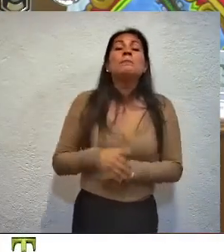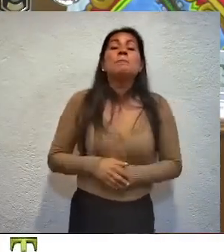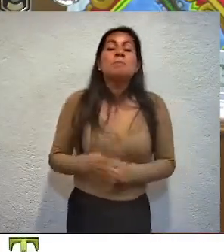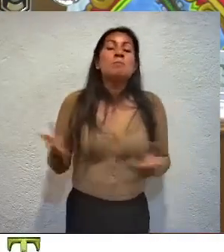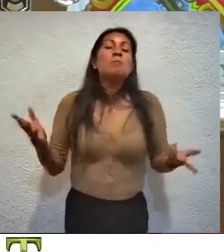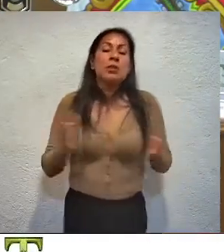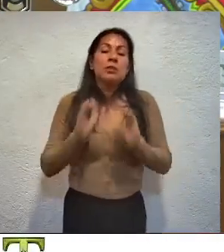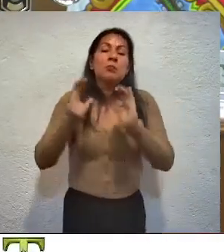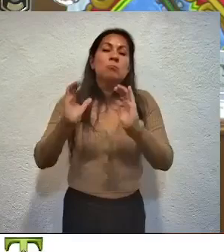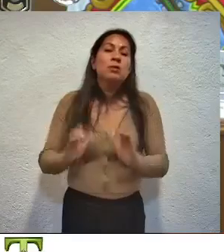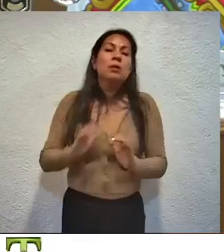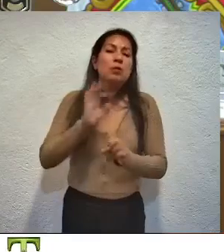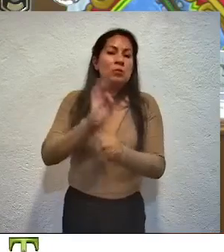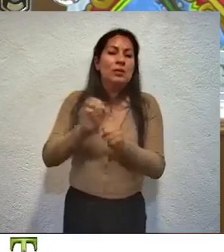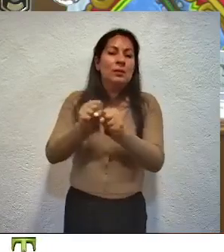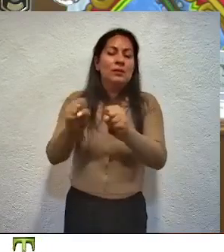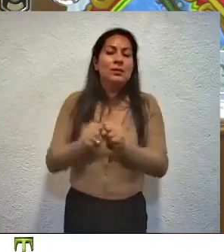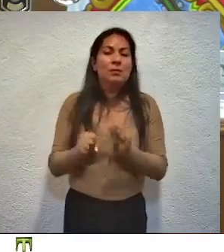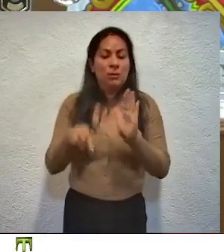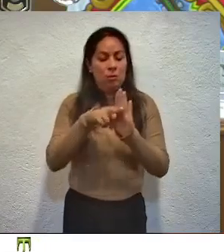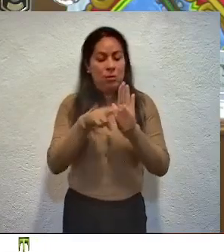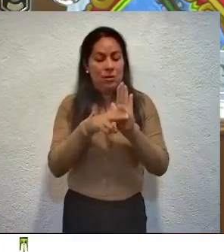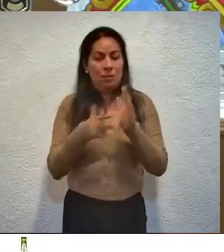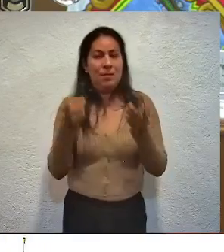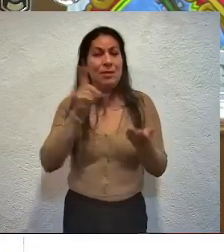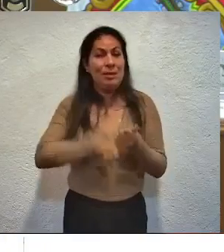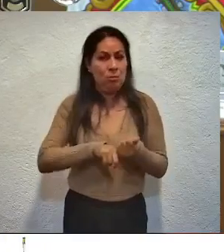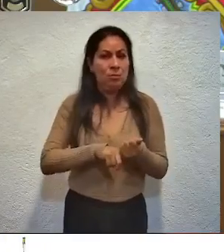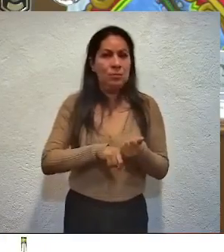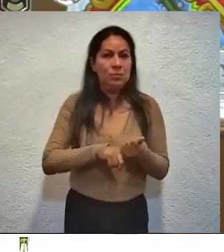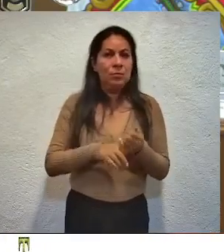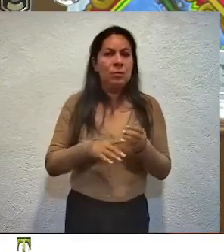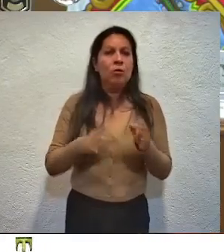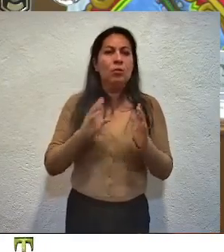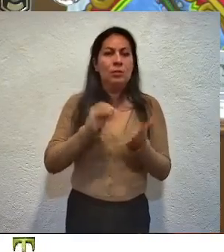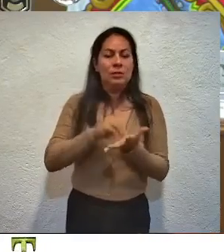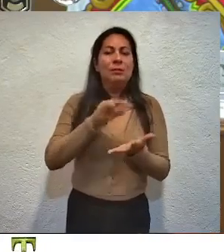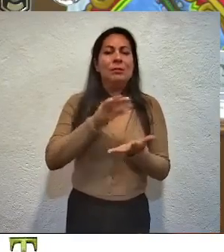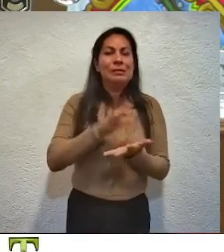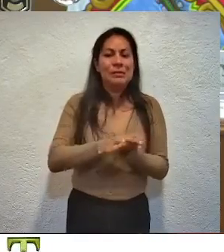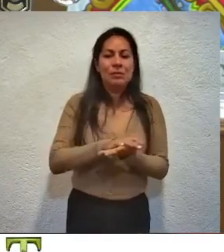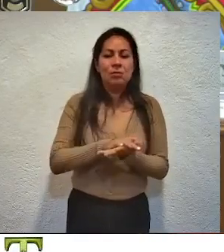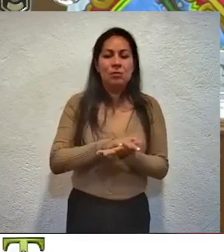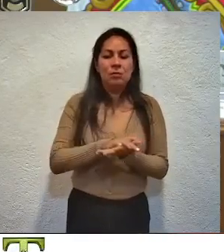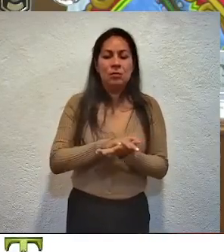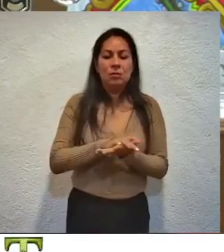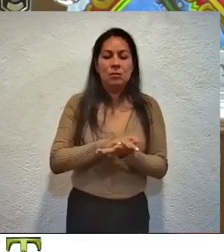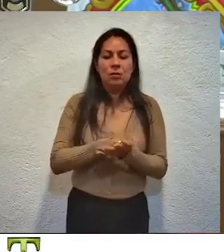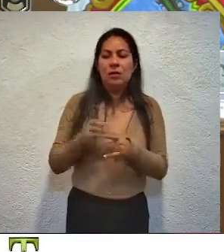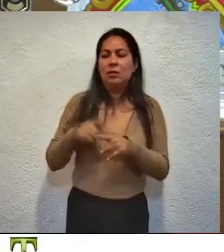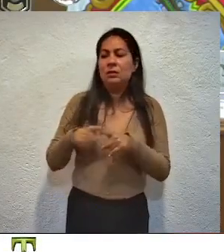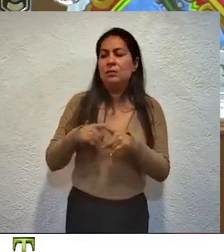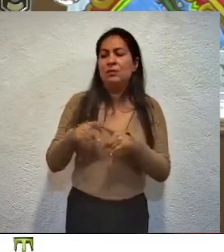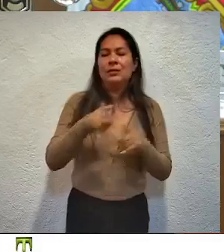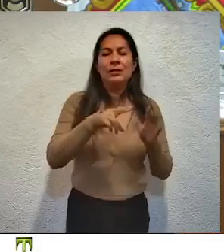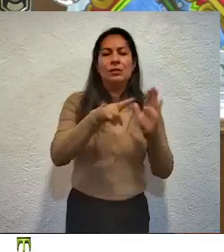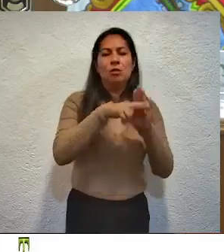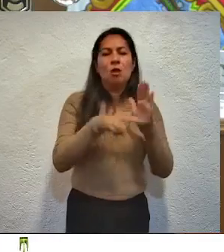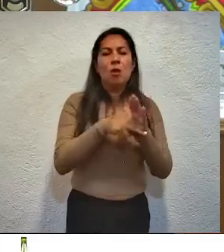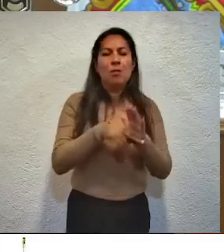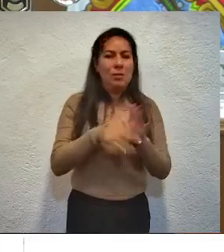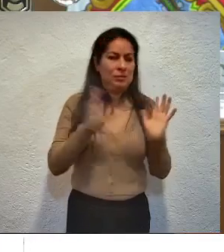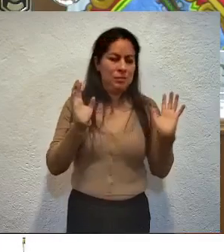implican salvaguardar y proteger el sistema normativo interno, como lo ha establecido las diversas normas de nuestro Estado